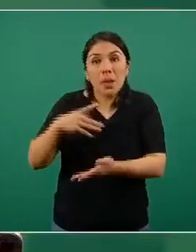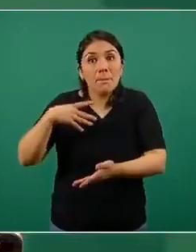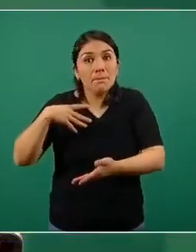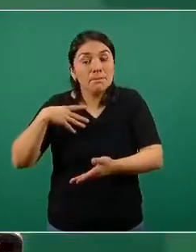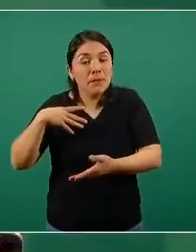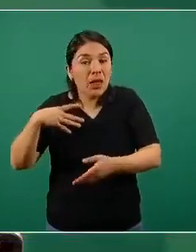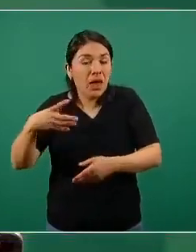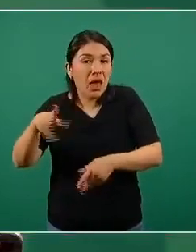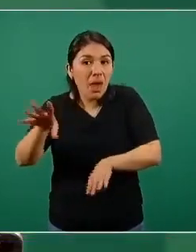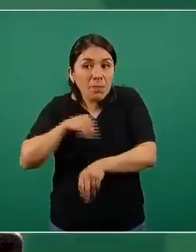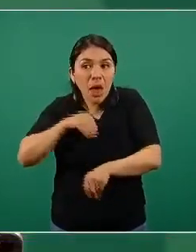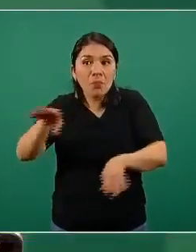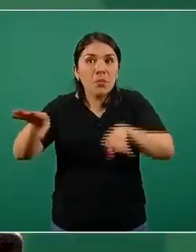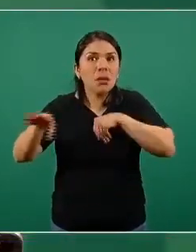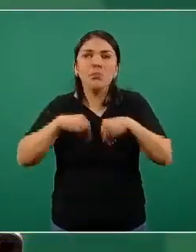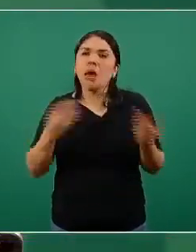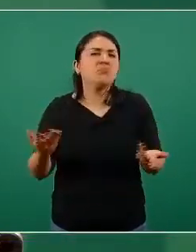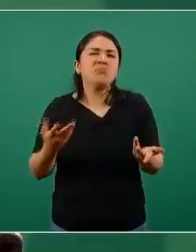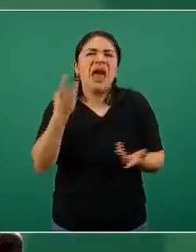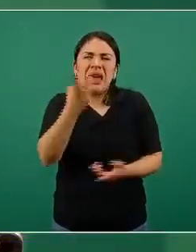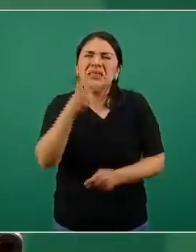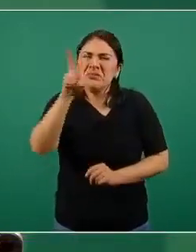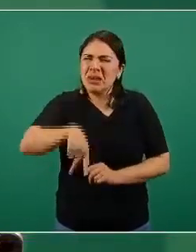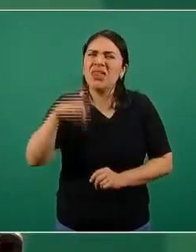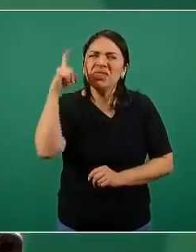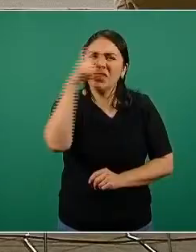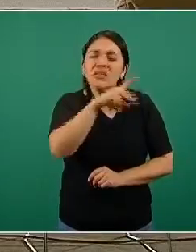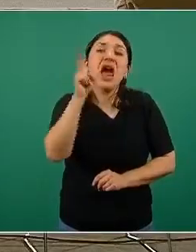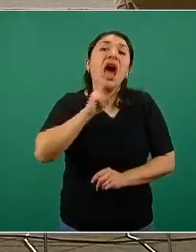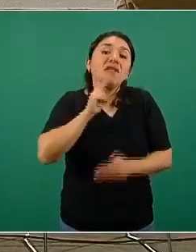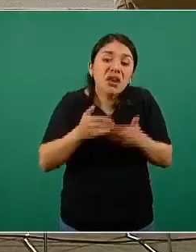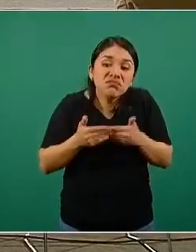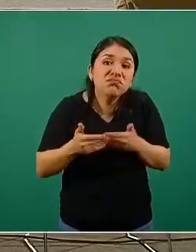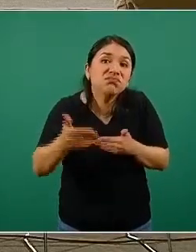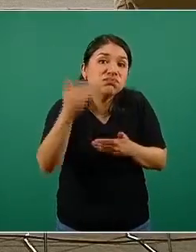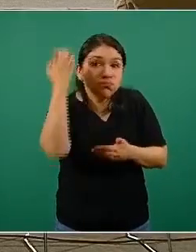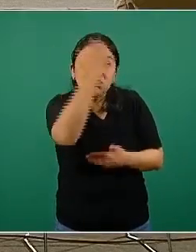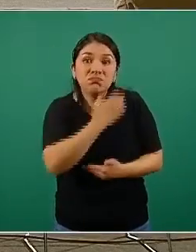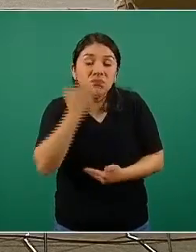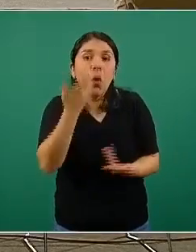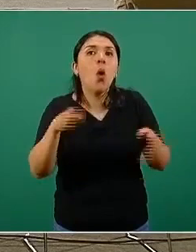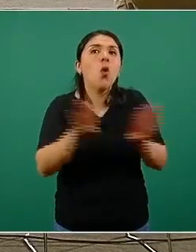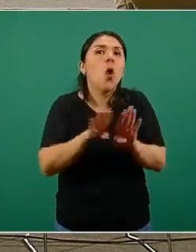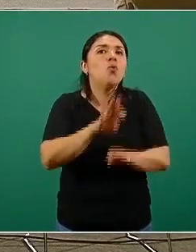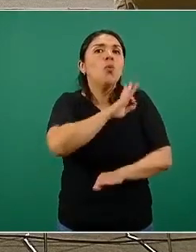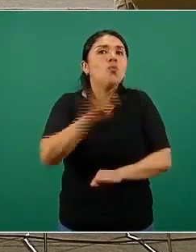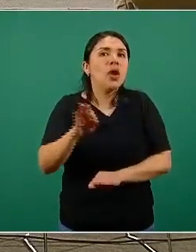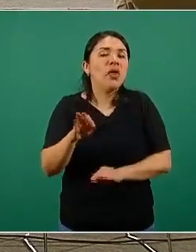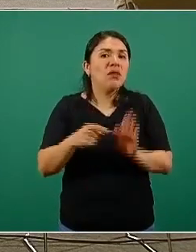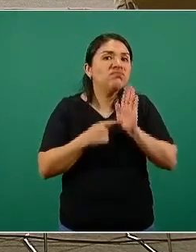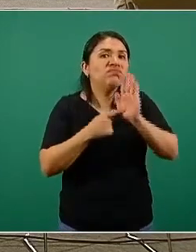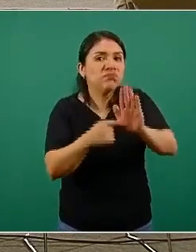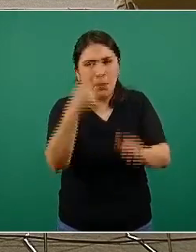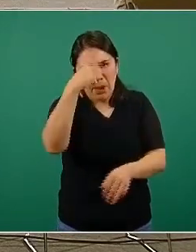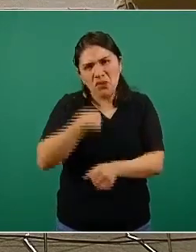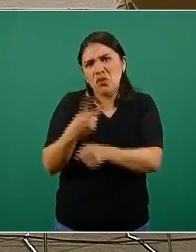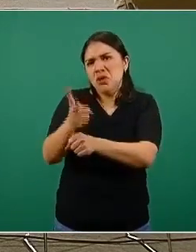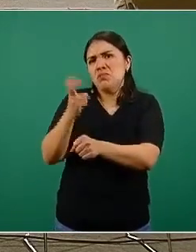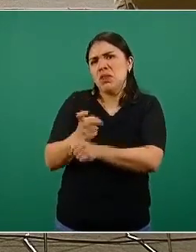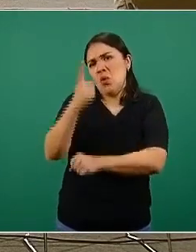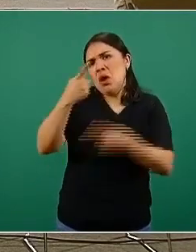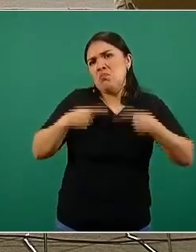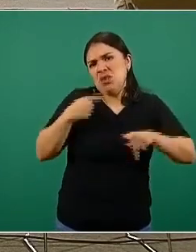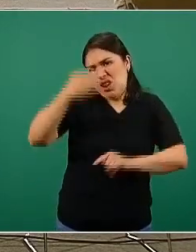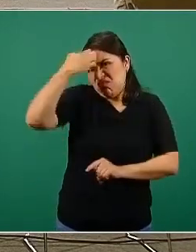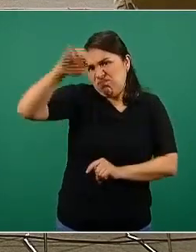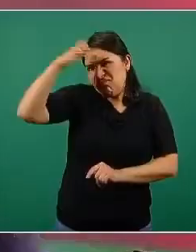difícil. Yo digo, pues lo veremos, a ver si hay alguna forma de presentarlo y tal vez invitar a un experto